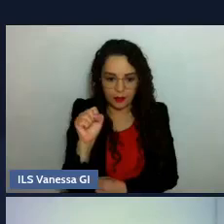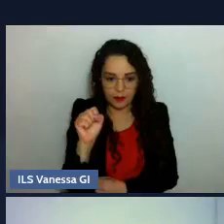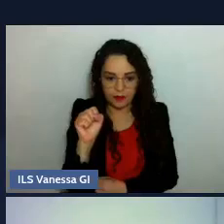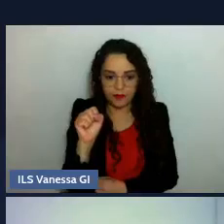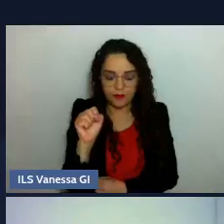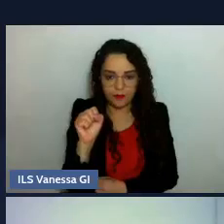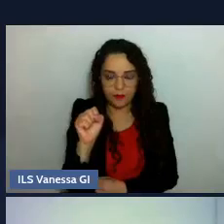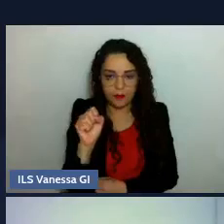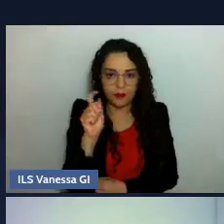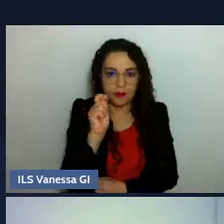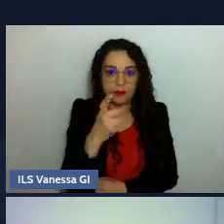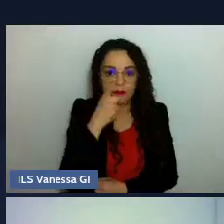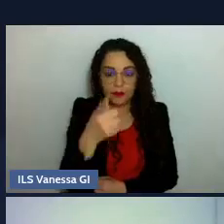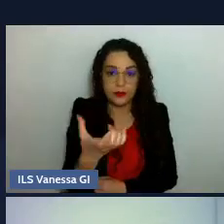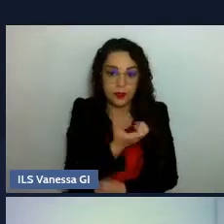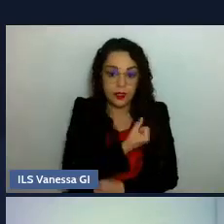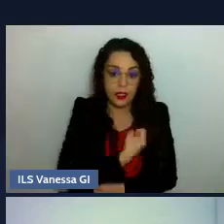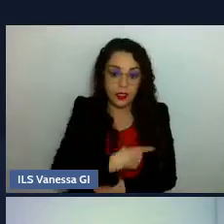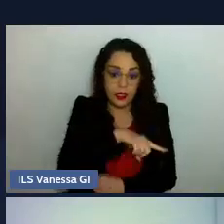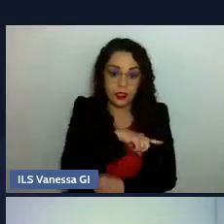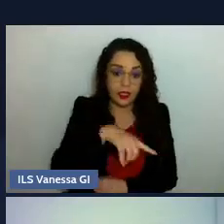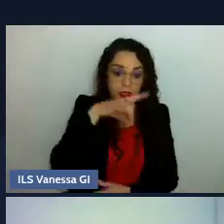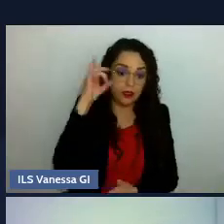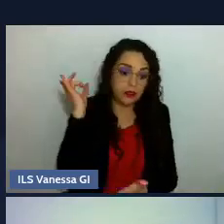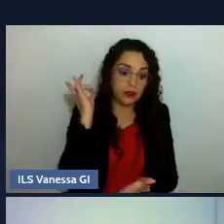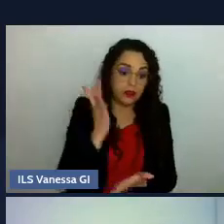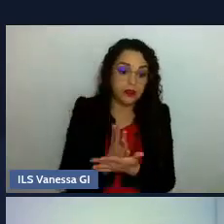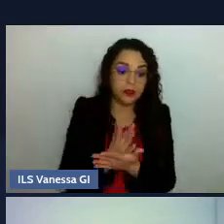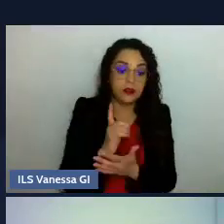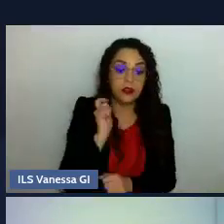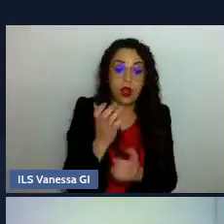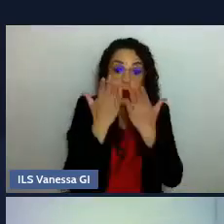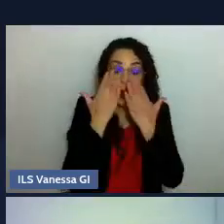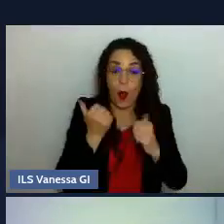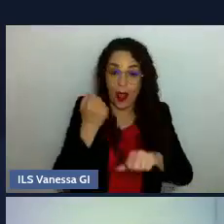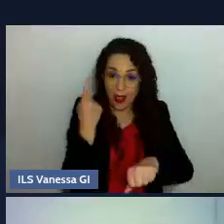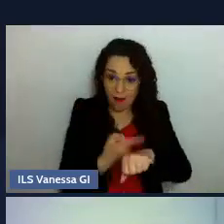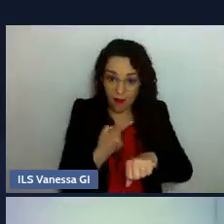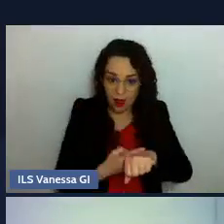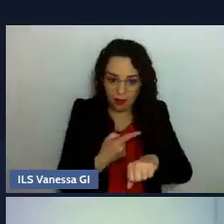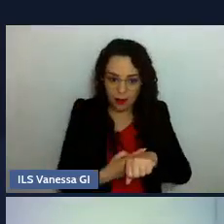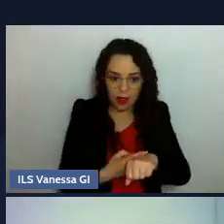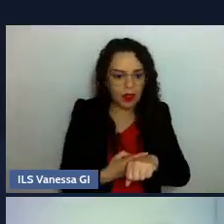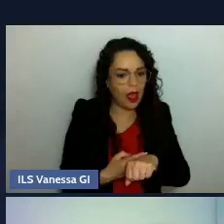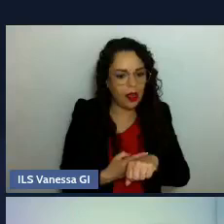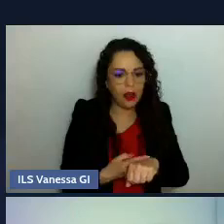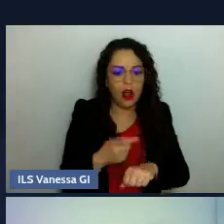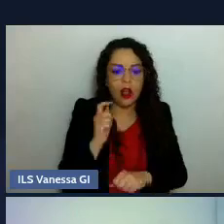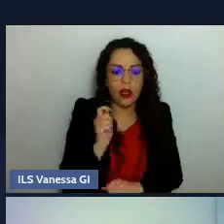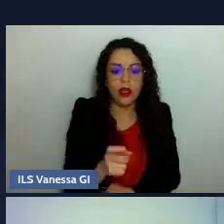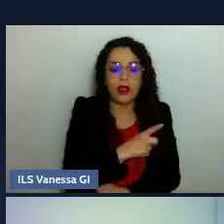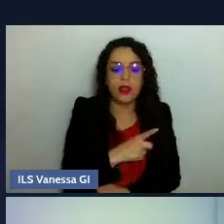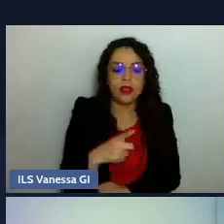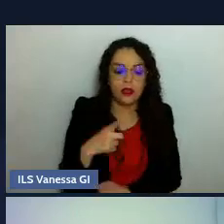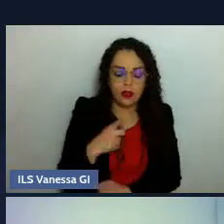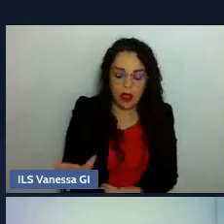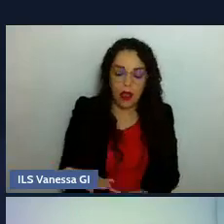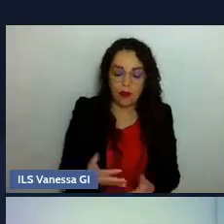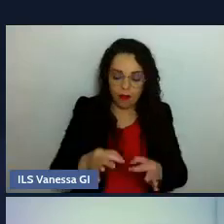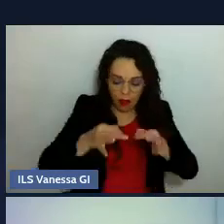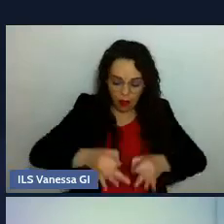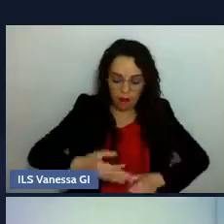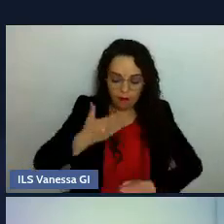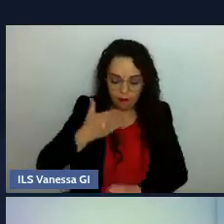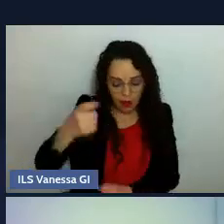la salud no es solo la ausencia de la enfermedad, sino que tiene también que ver con un bienestar físico, mental